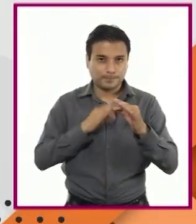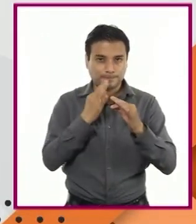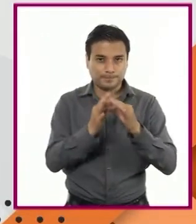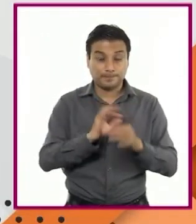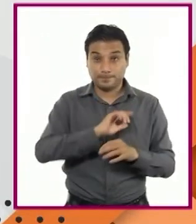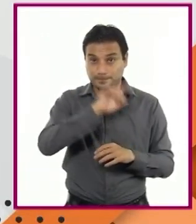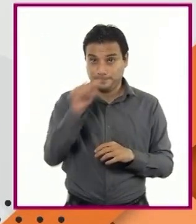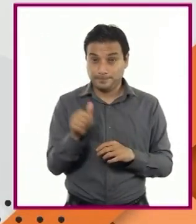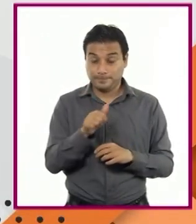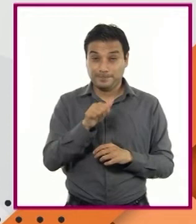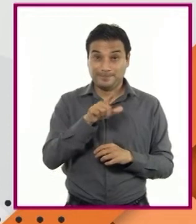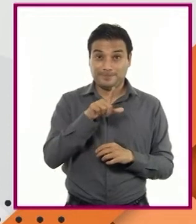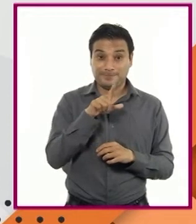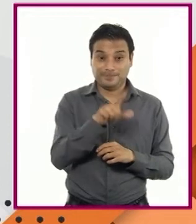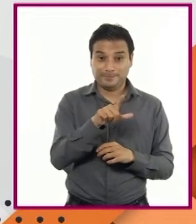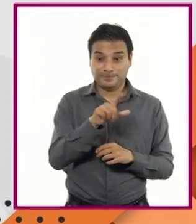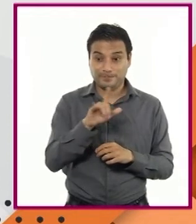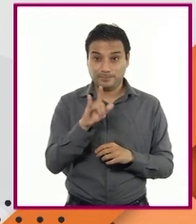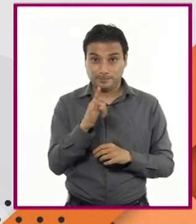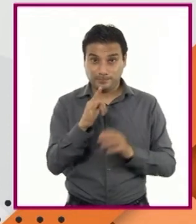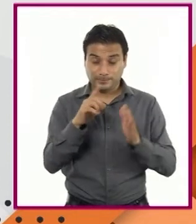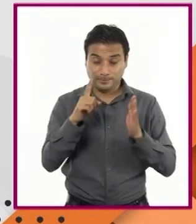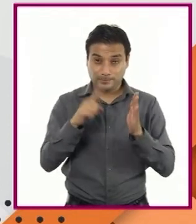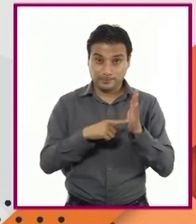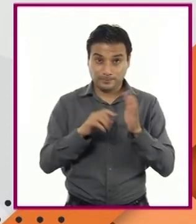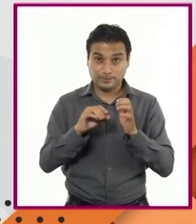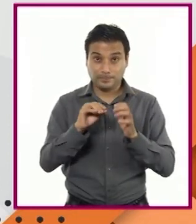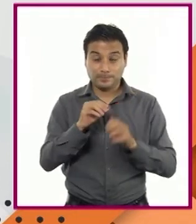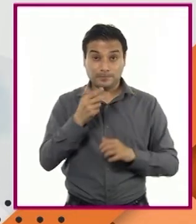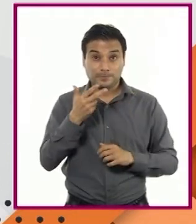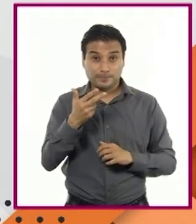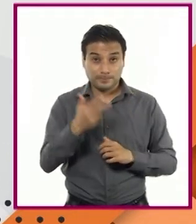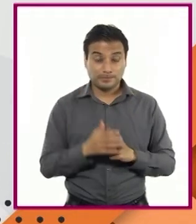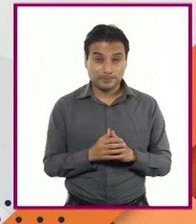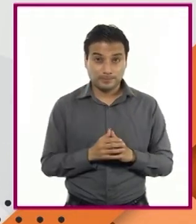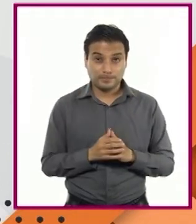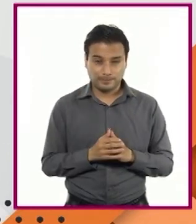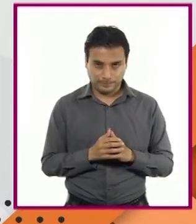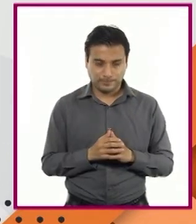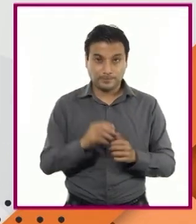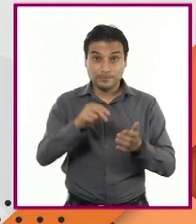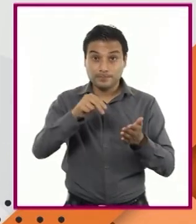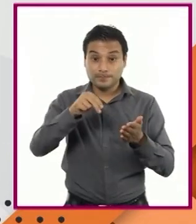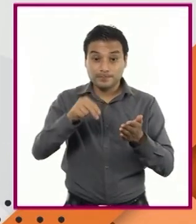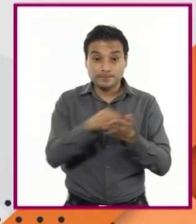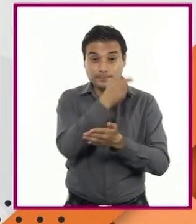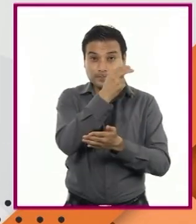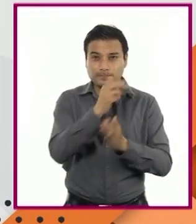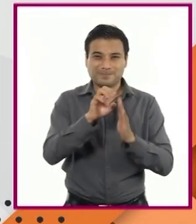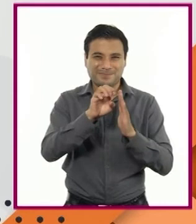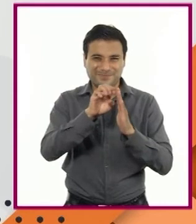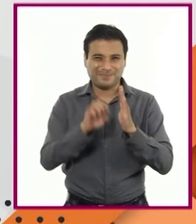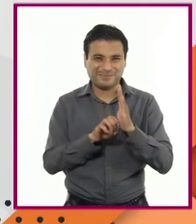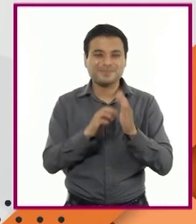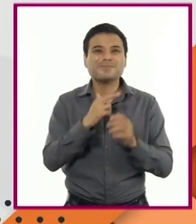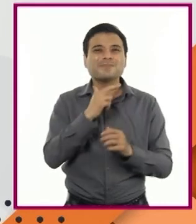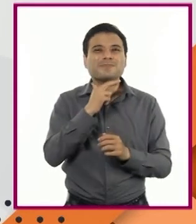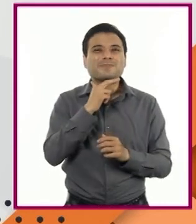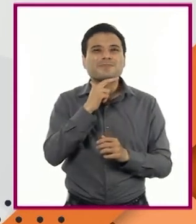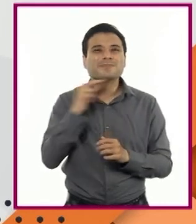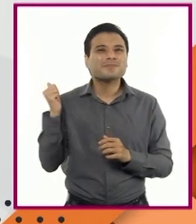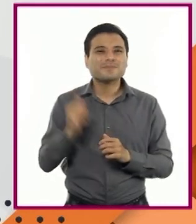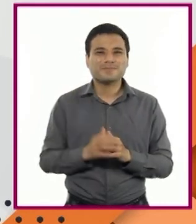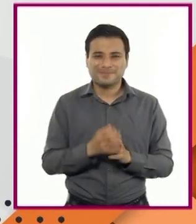Finalmente, el 17 de julio de 1998, con la firma del Estatuto de Roma, que es el nombre